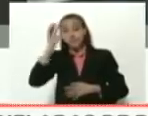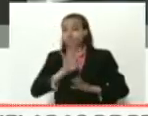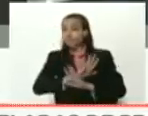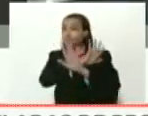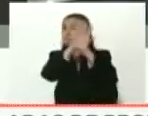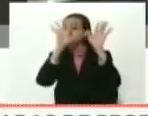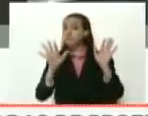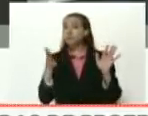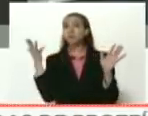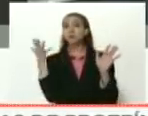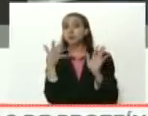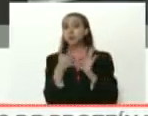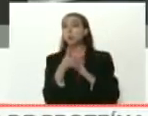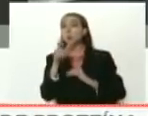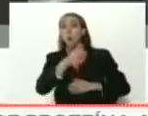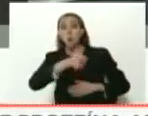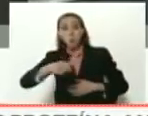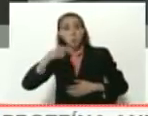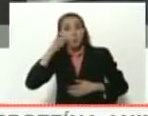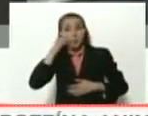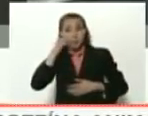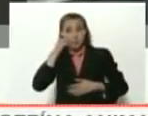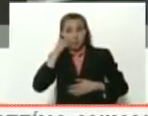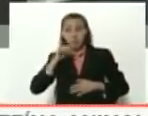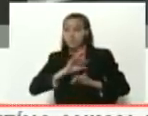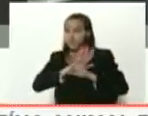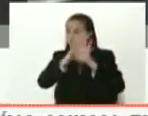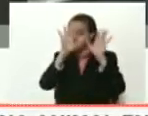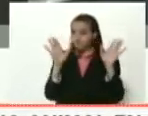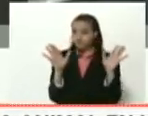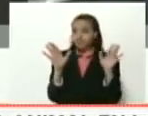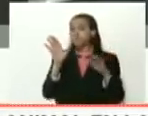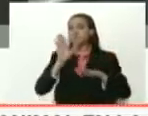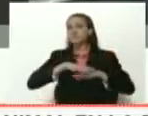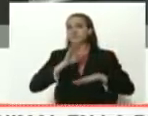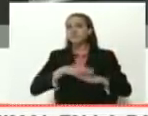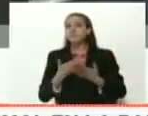además, y los hombres estamos entendiendo, que en vez de estar